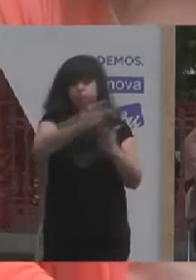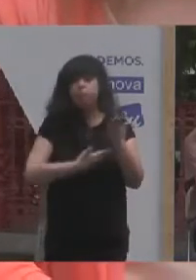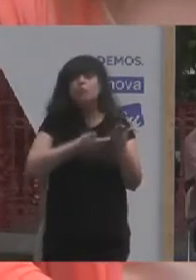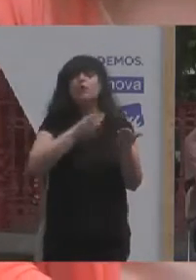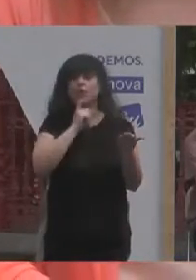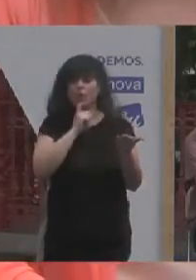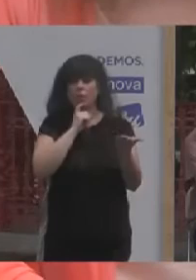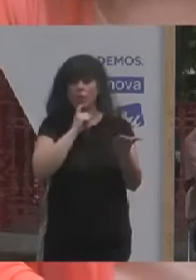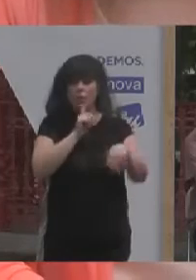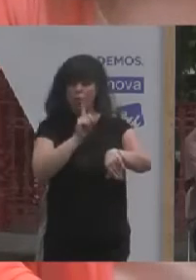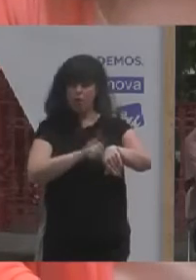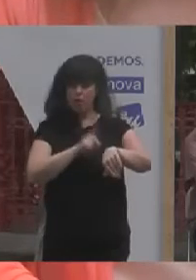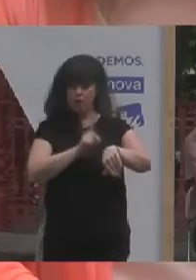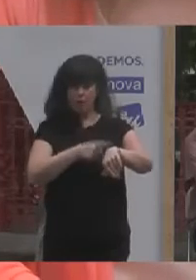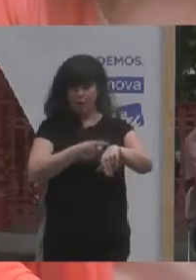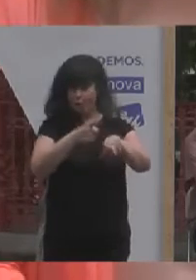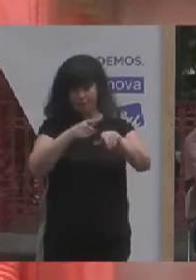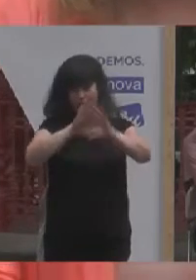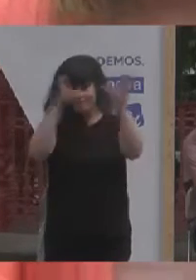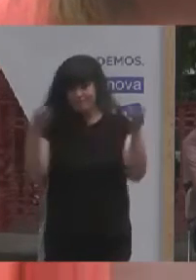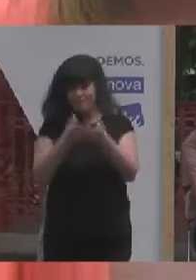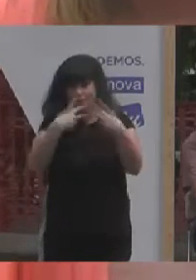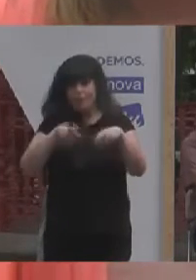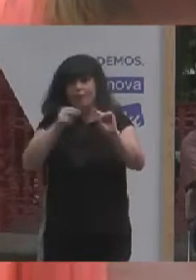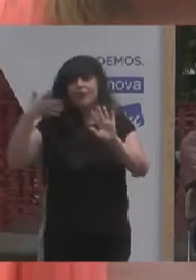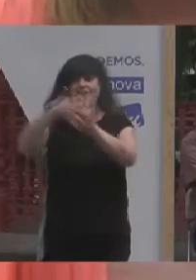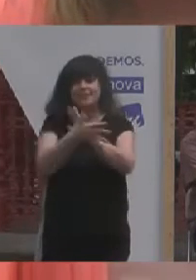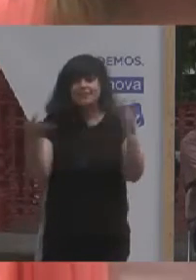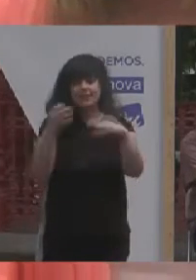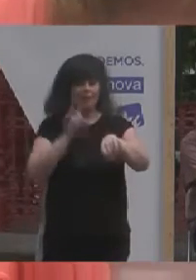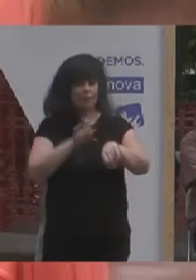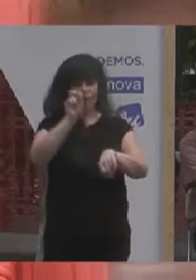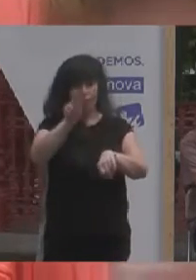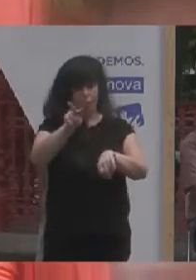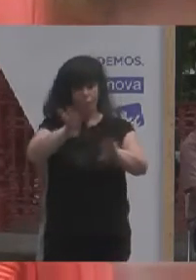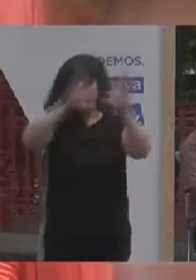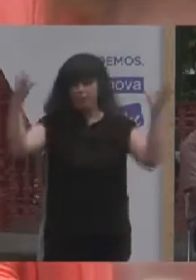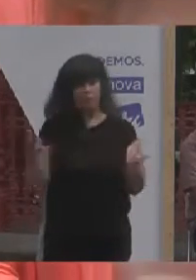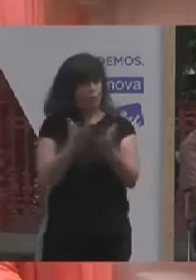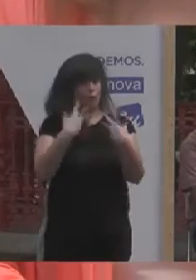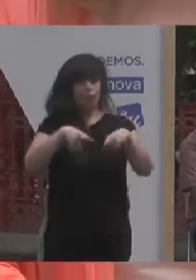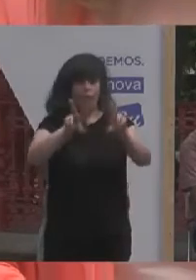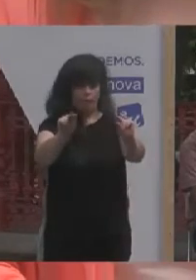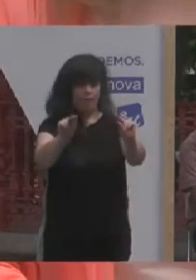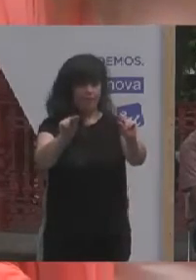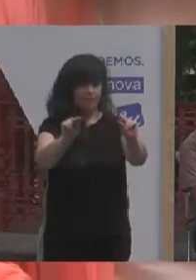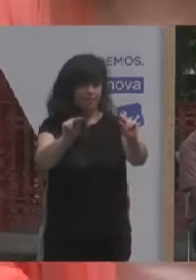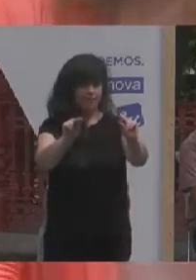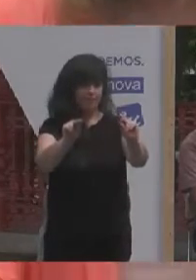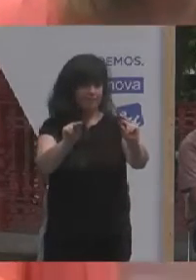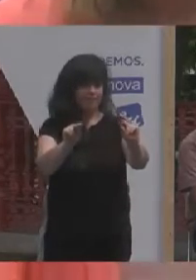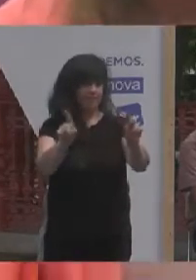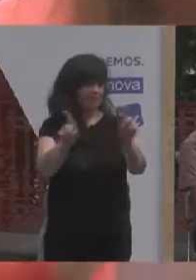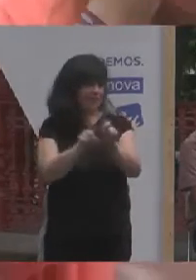Apocalipsis, que simboliza que as 12 é a hora do fin de mundo, dunha conflagración